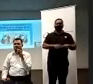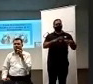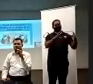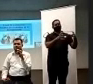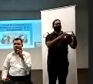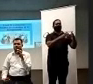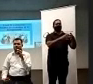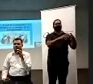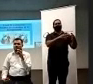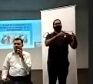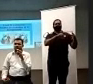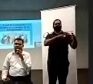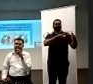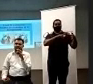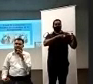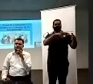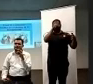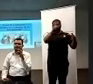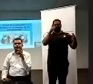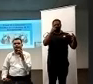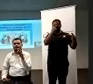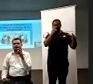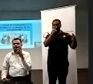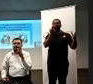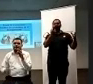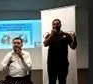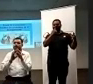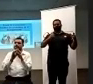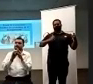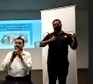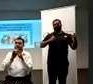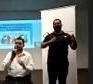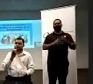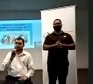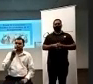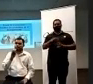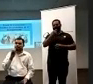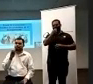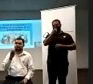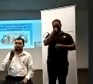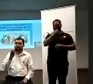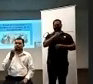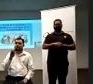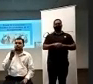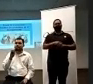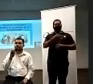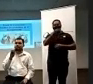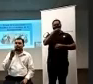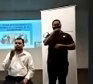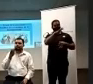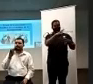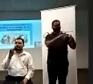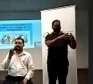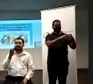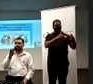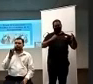maltratada? Ahora tendría que estar confinada, entonces ese maltrato se aumentaba.